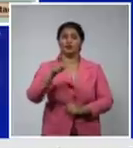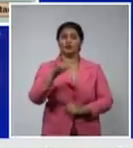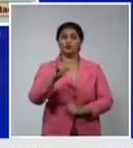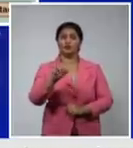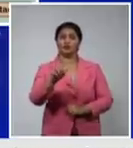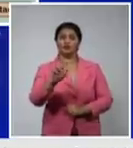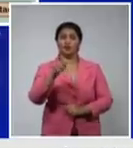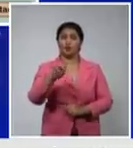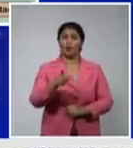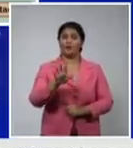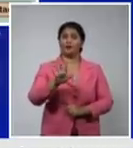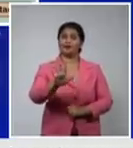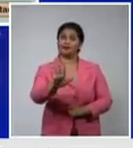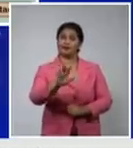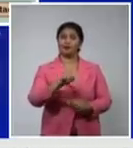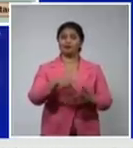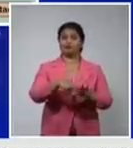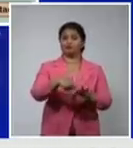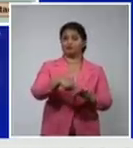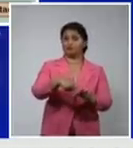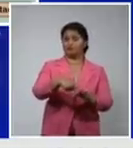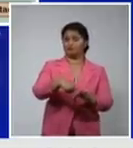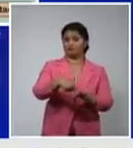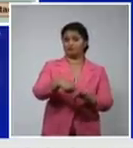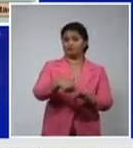161,5, el municipio especial a